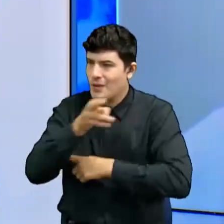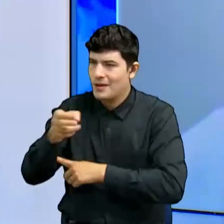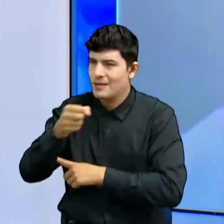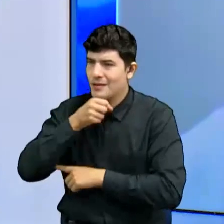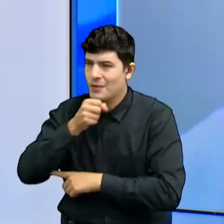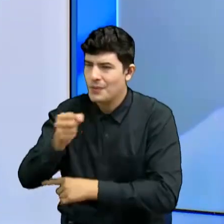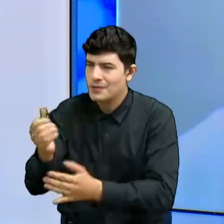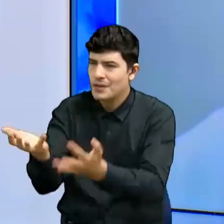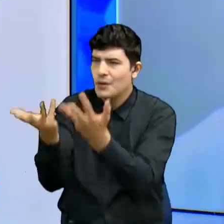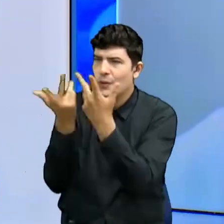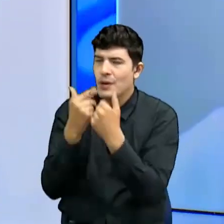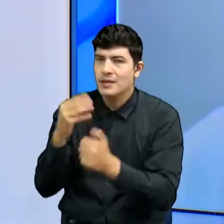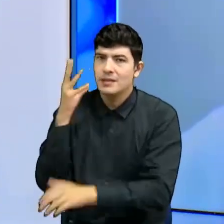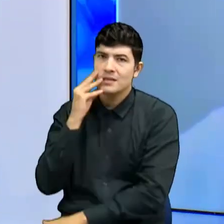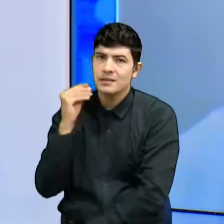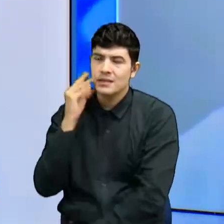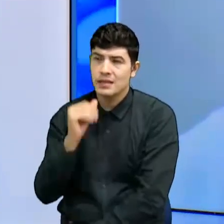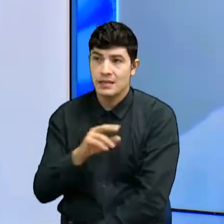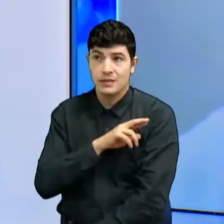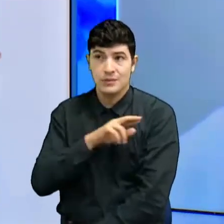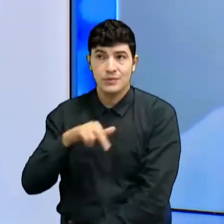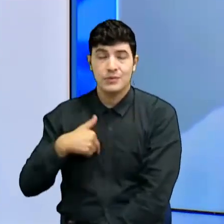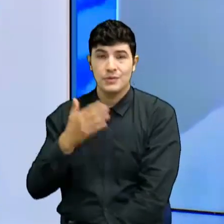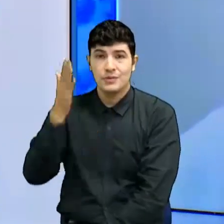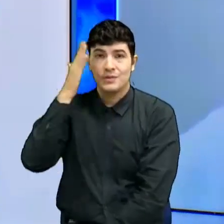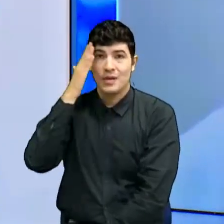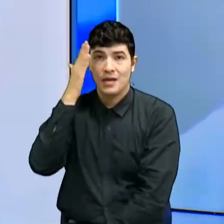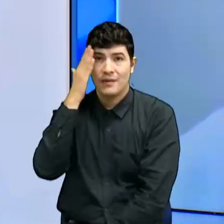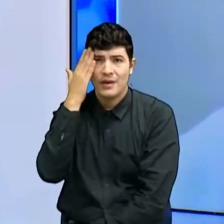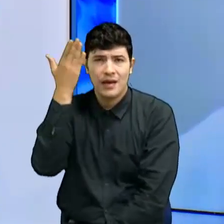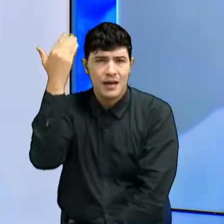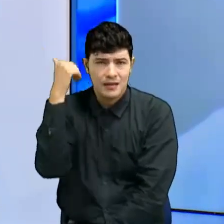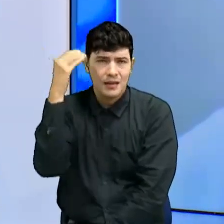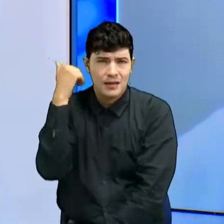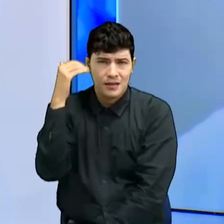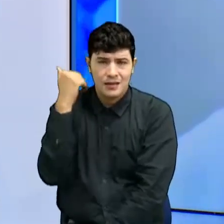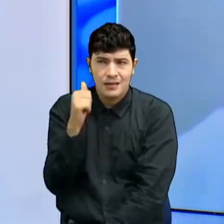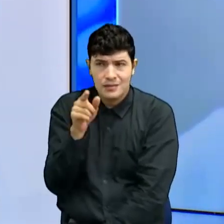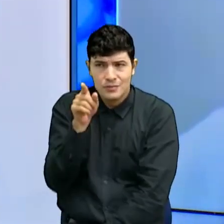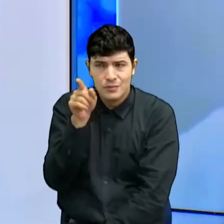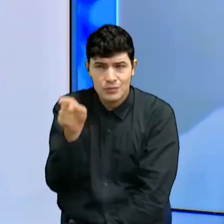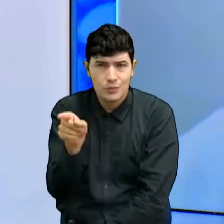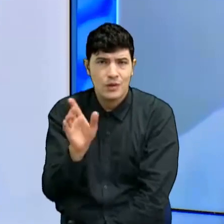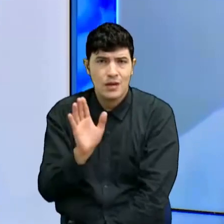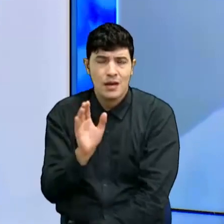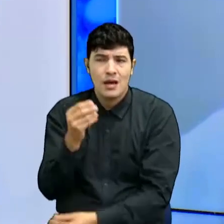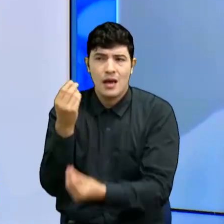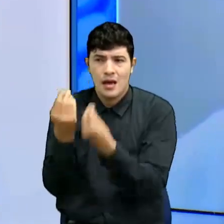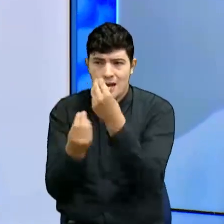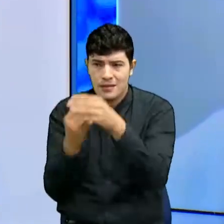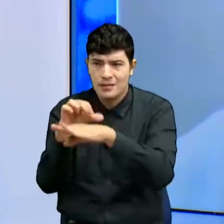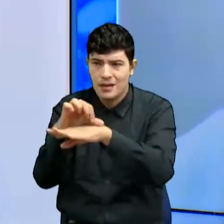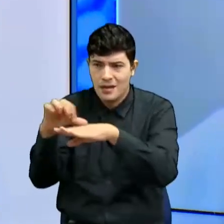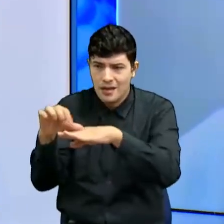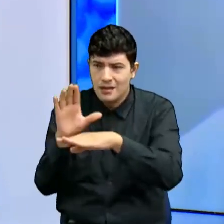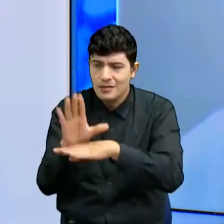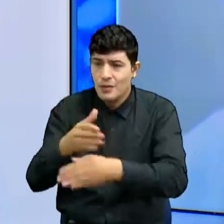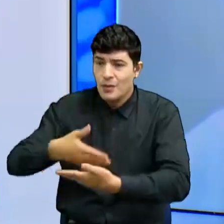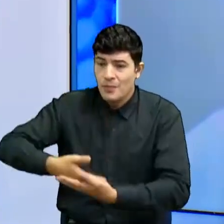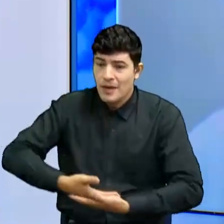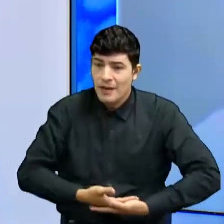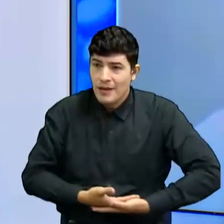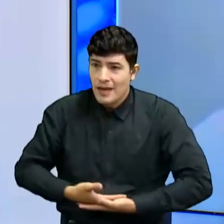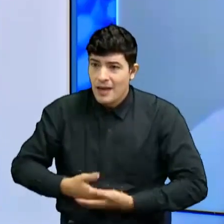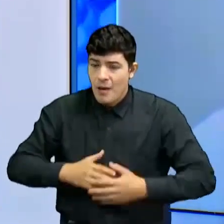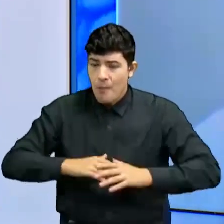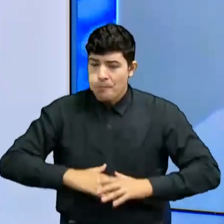esa experiencia. Sabemos que usted también días anteriores había practicado también una cirugía a un bebé dentro del